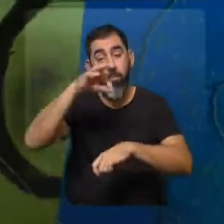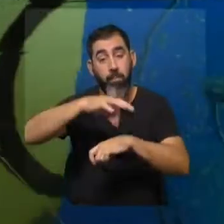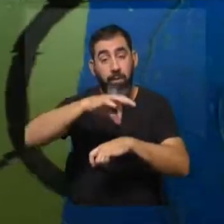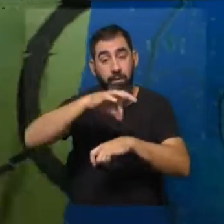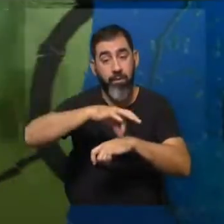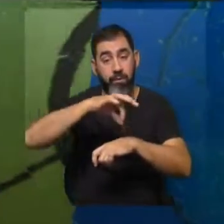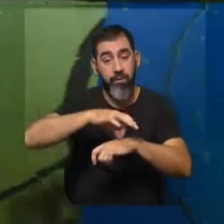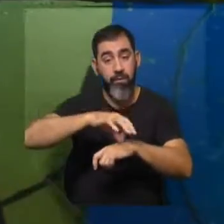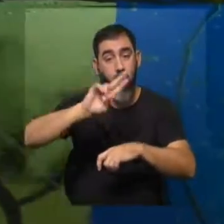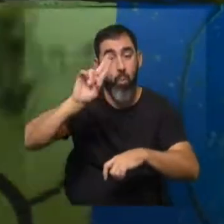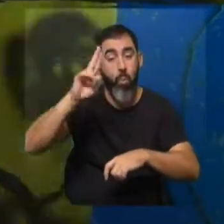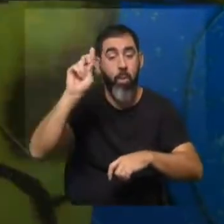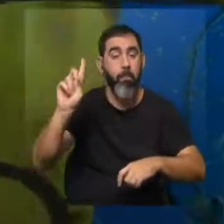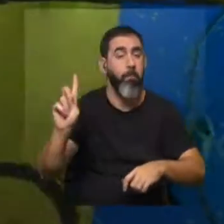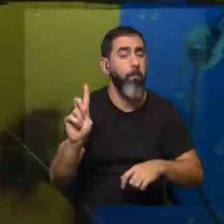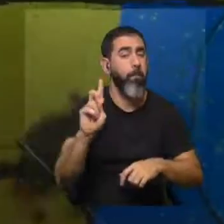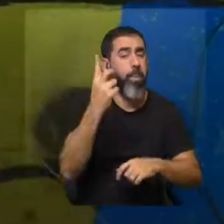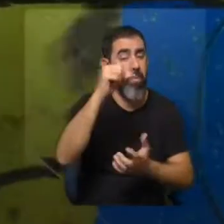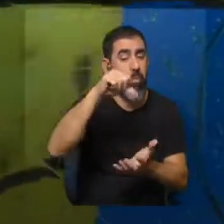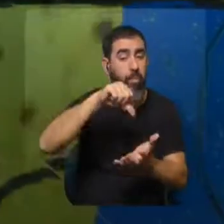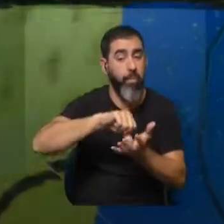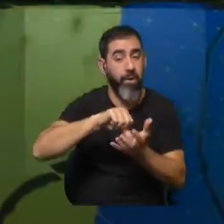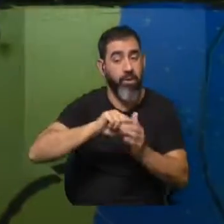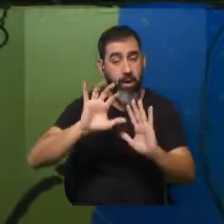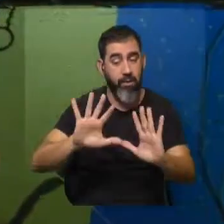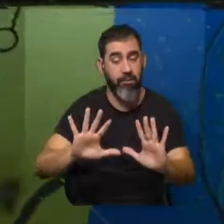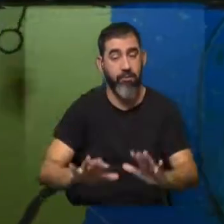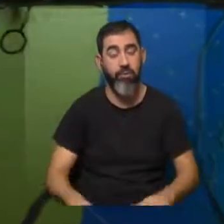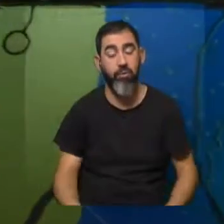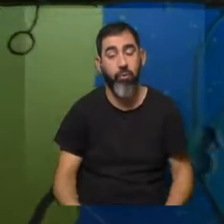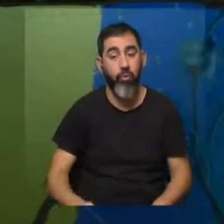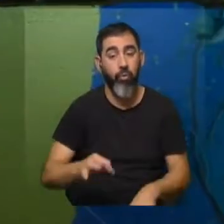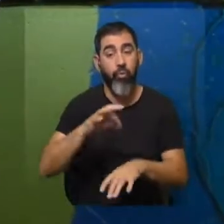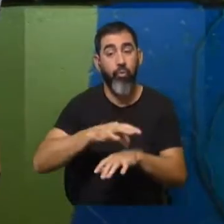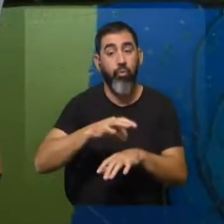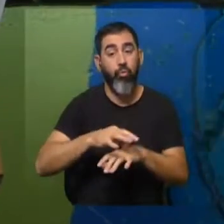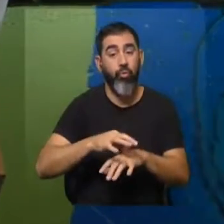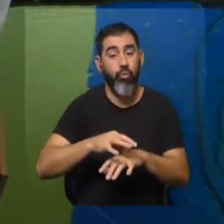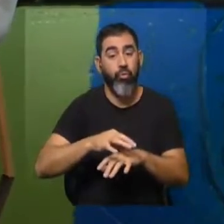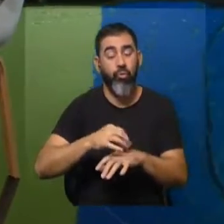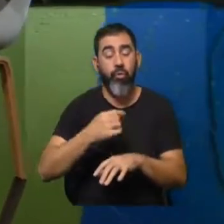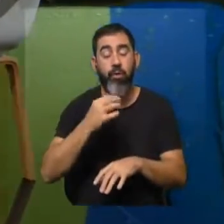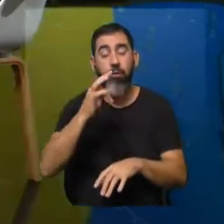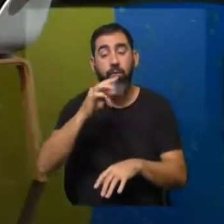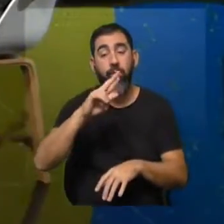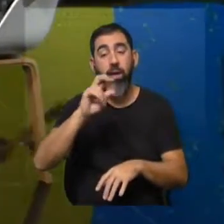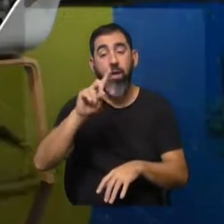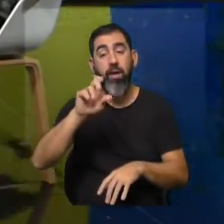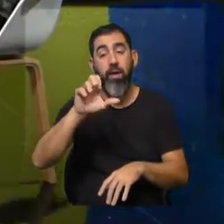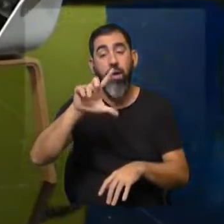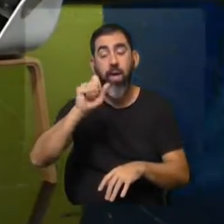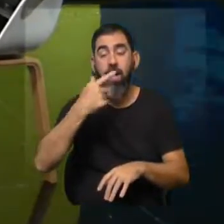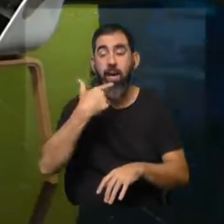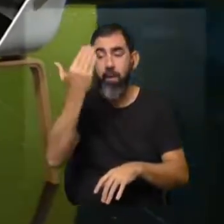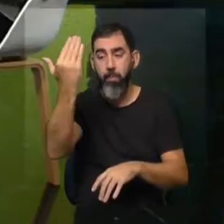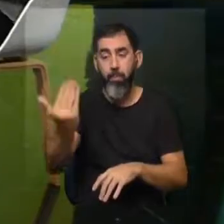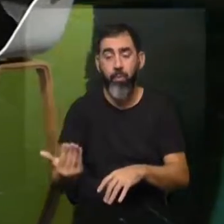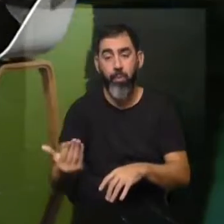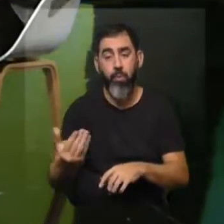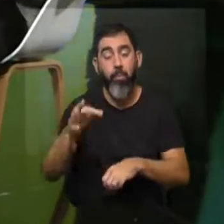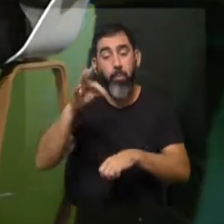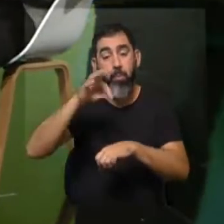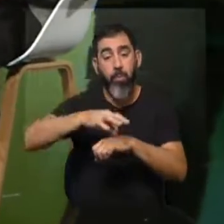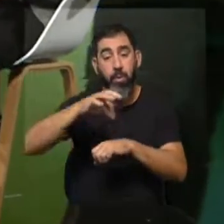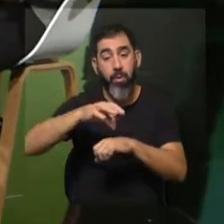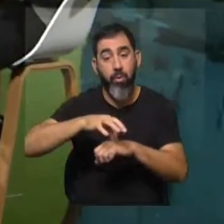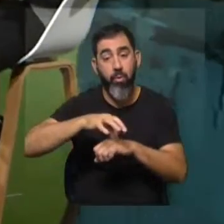Realmente Uruguay fue pionero en ese sentido. El doctor Frangela es un ejemplo, un médico que empezó a hacer uso